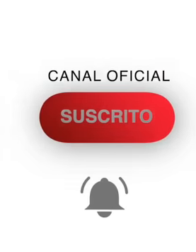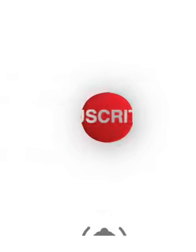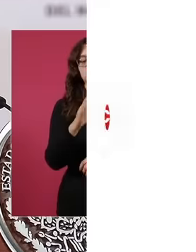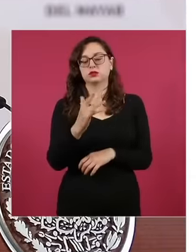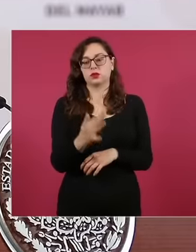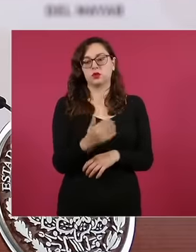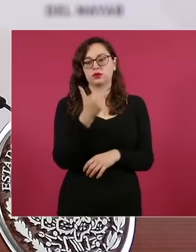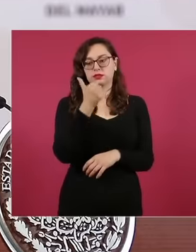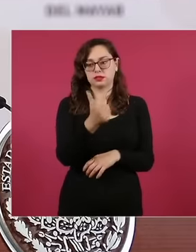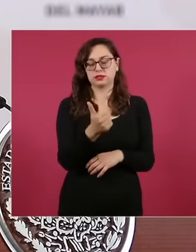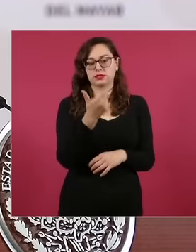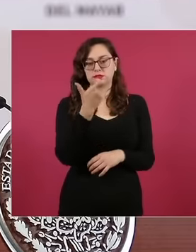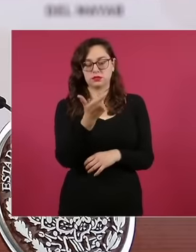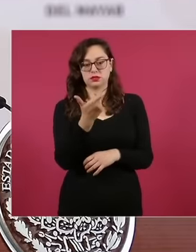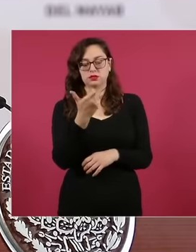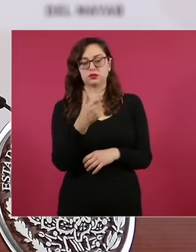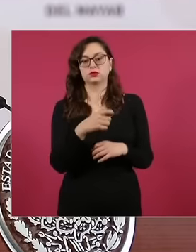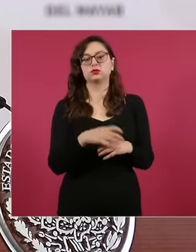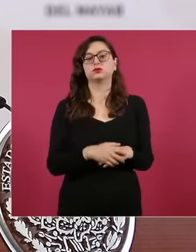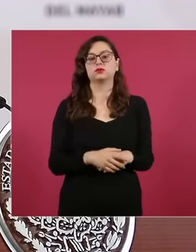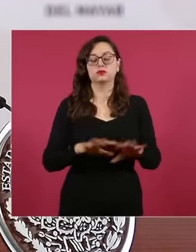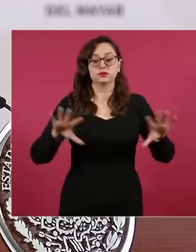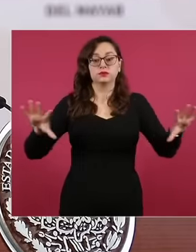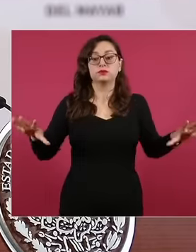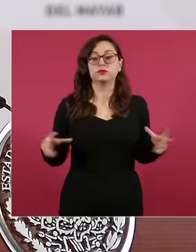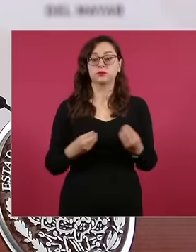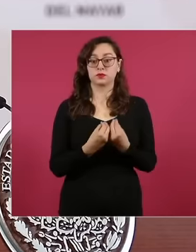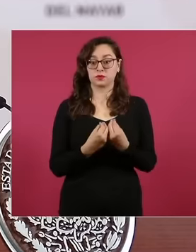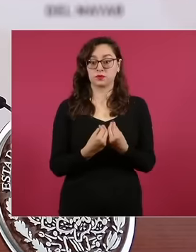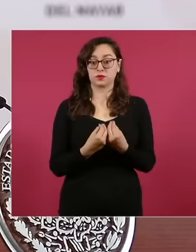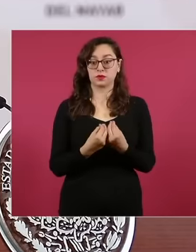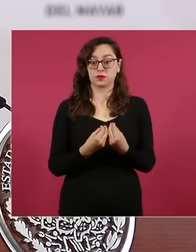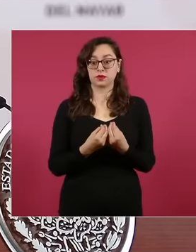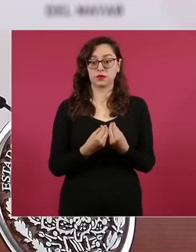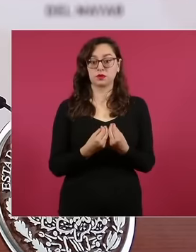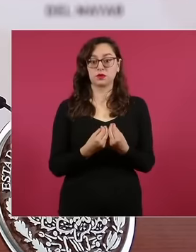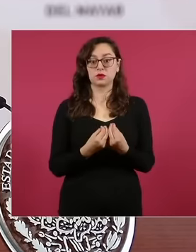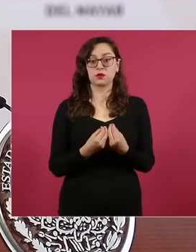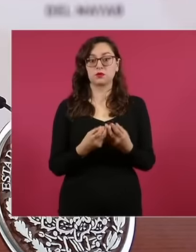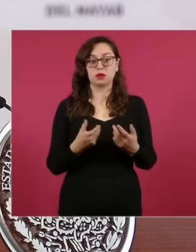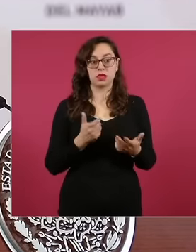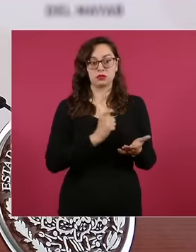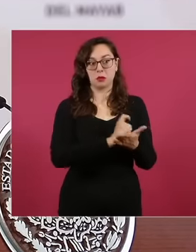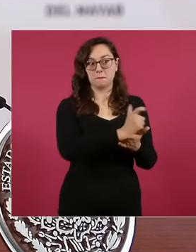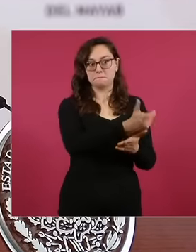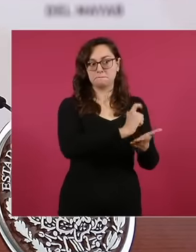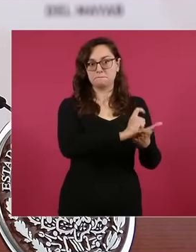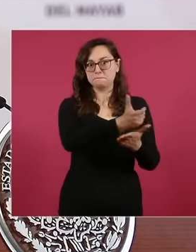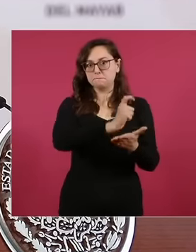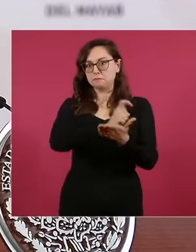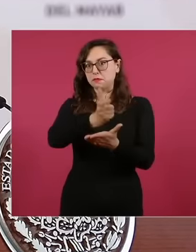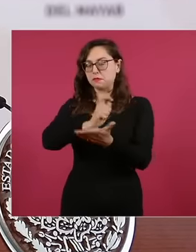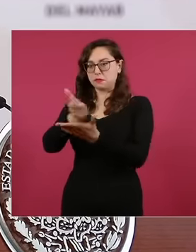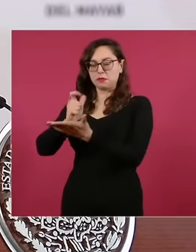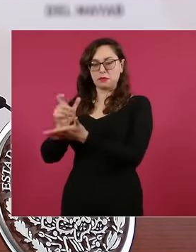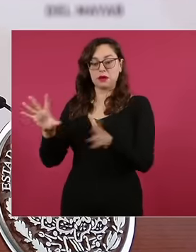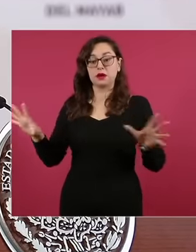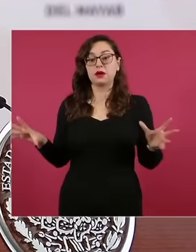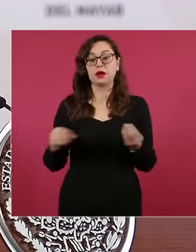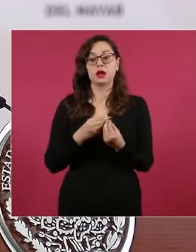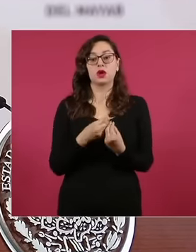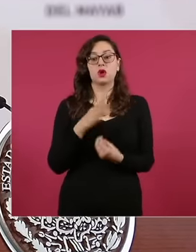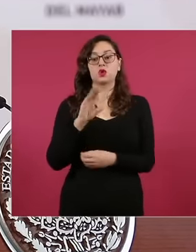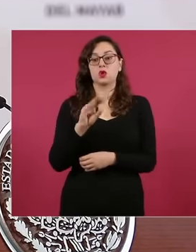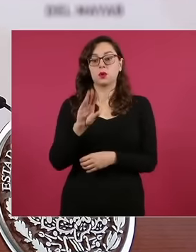9,817,756 pesos con 2 centavos, para un total de esta clase de erogaciones o pagos de